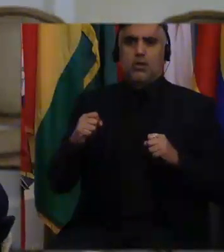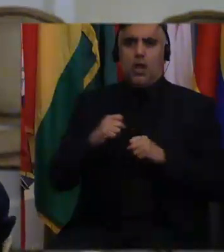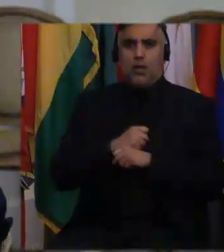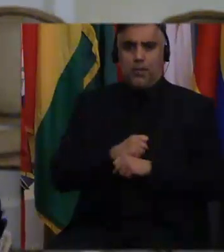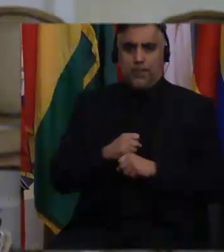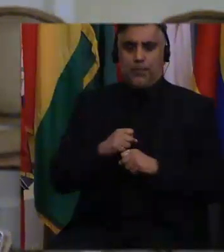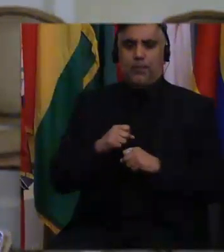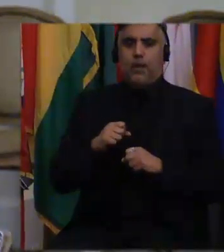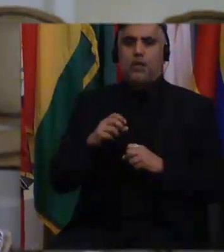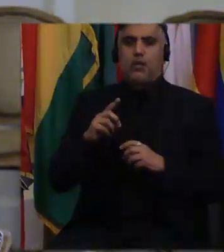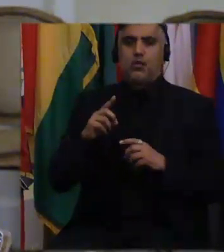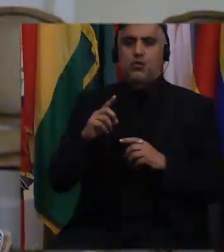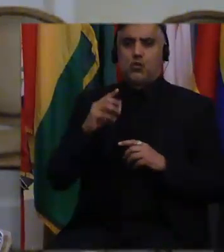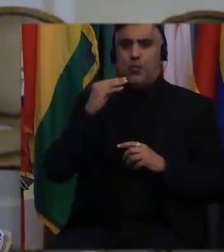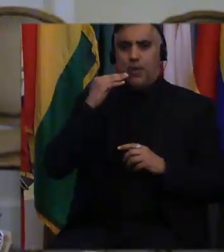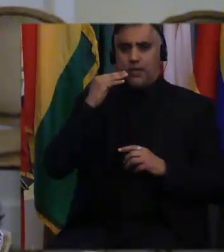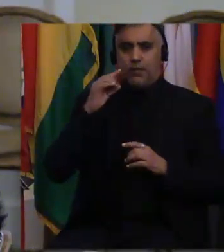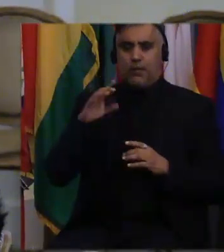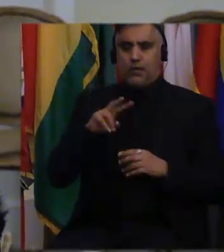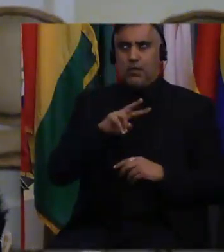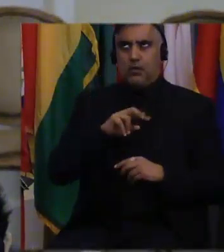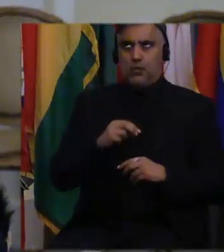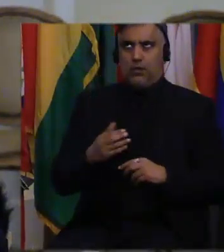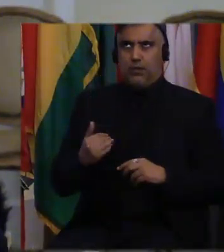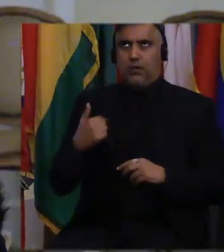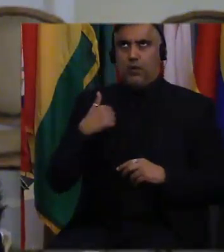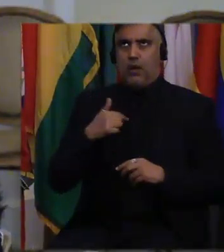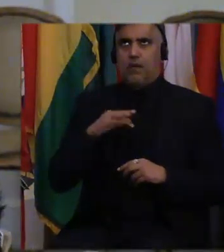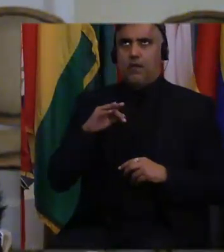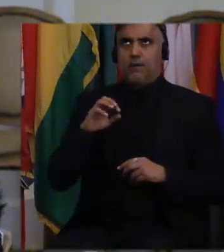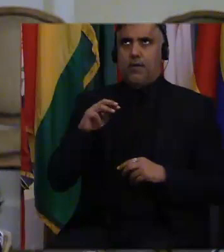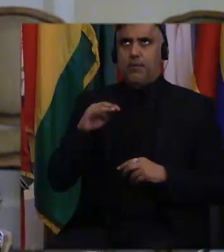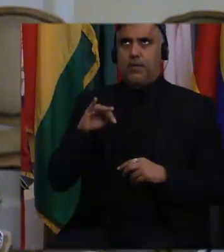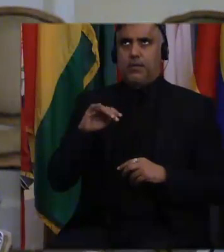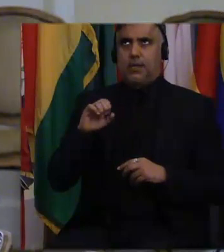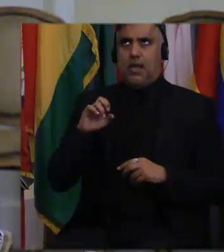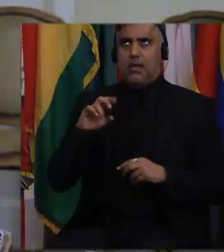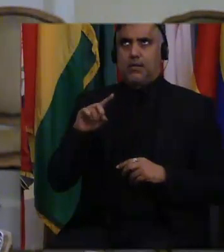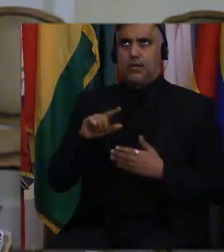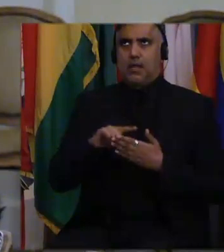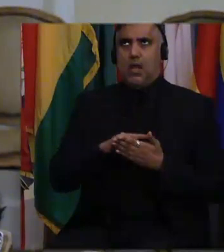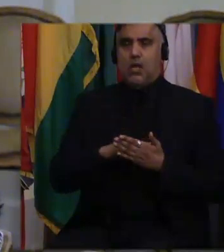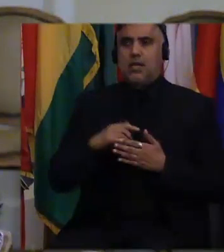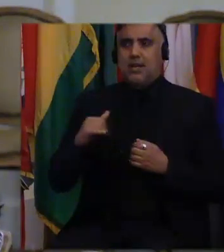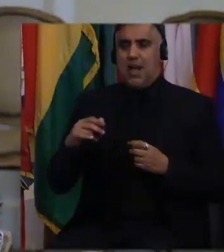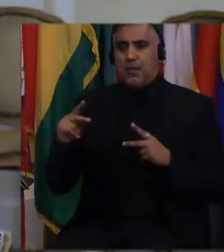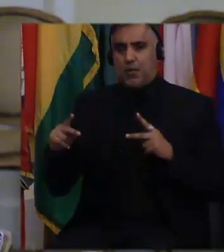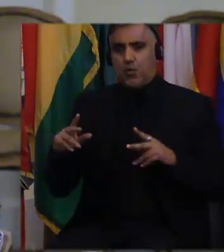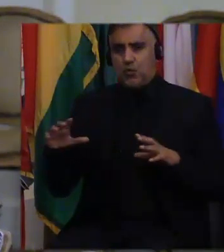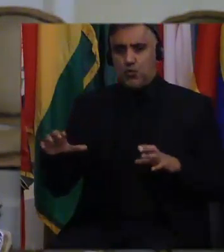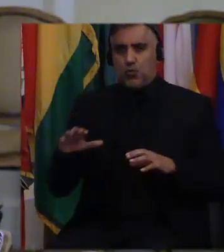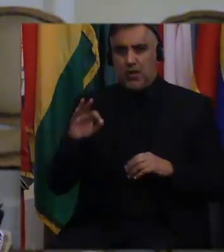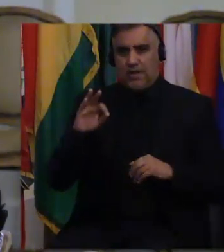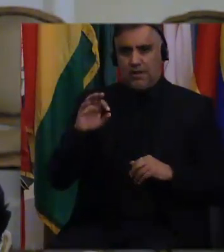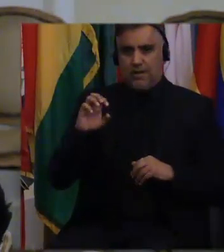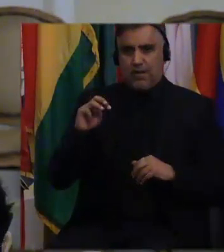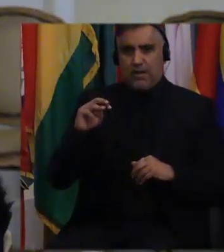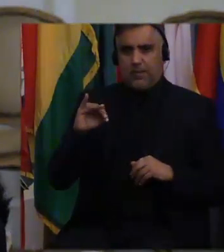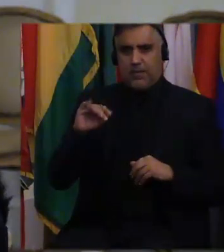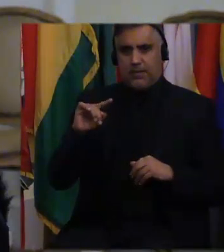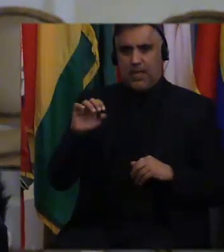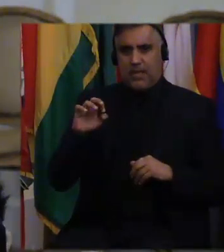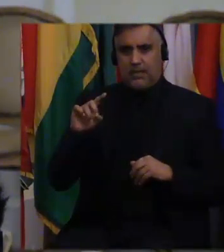2015 la ley de feminicidio. Ahora los agresores que cometen feminicidios son culpados por este